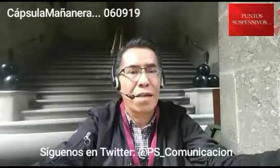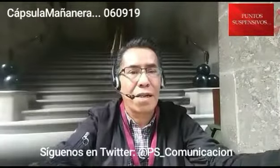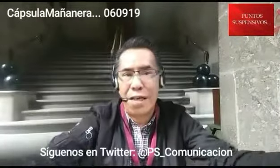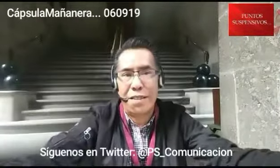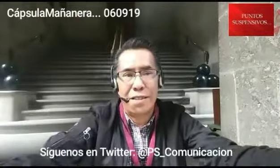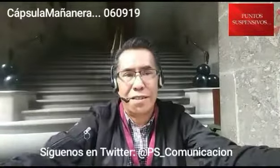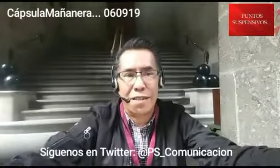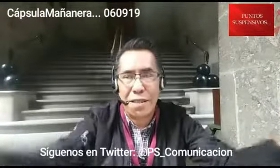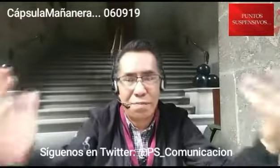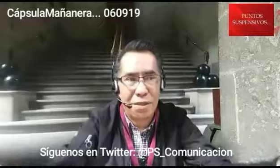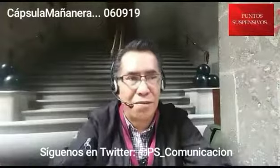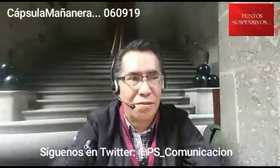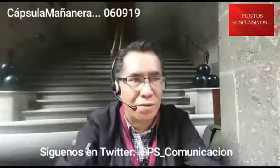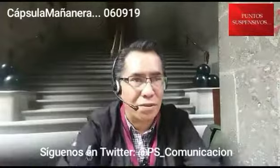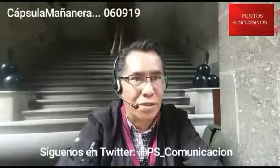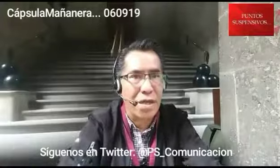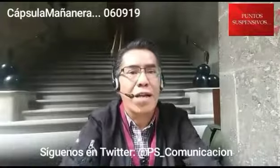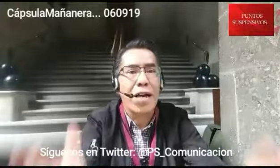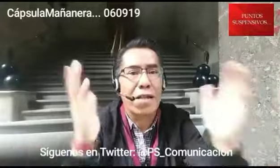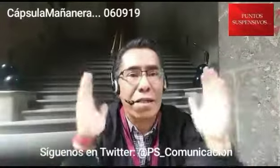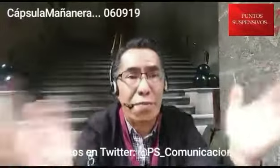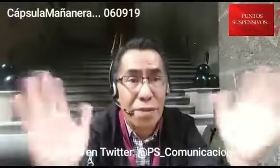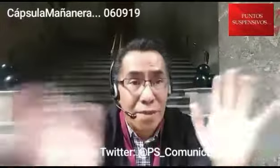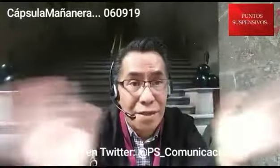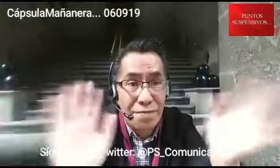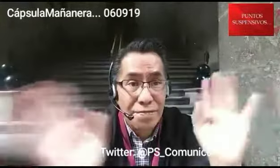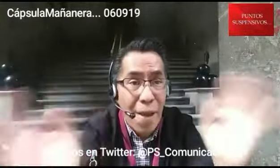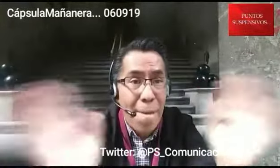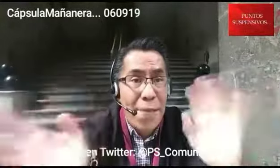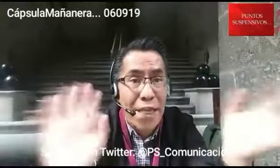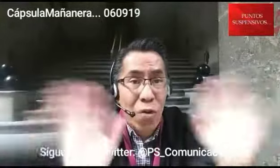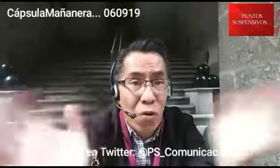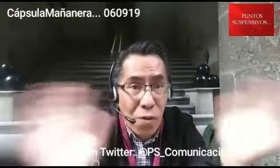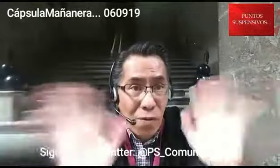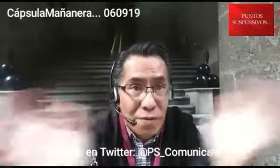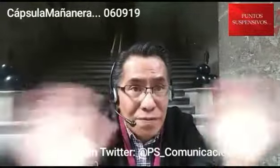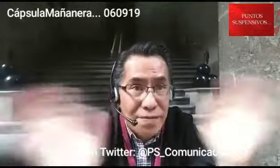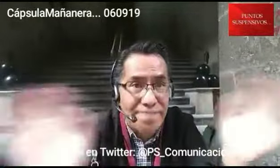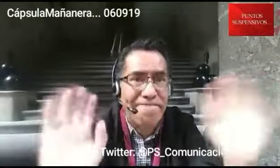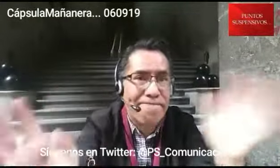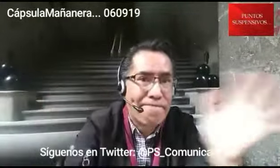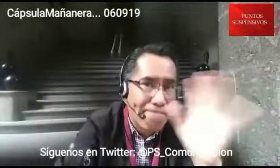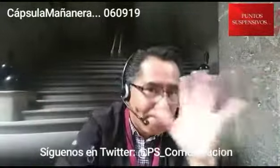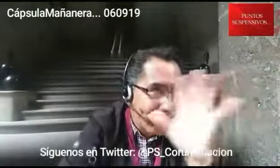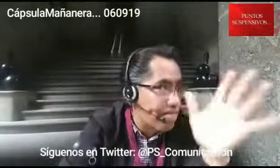y gracias por estar con nosotros. Hasta la próxima, México.